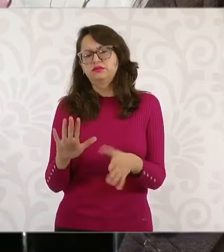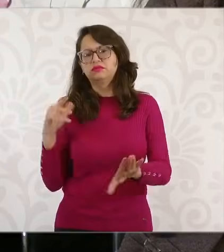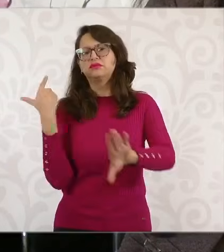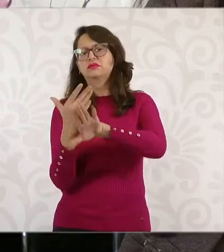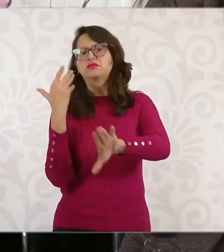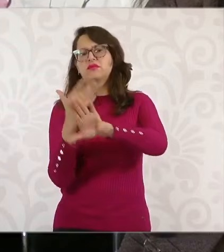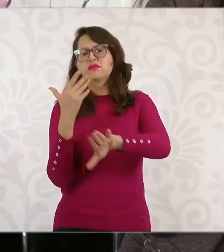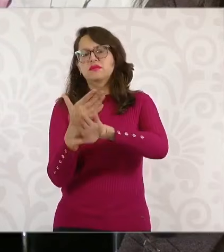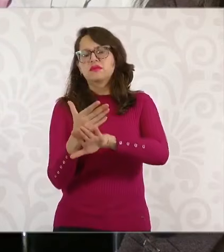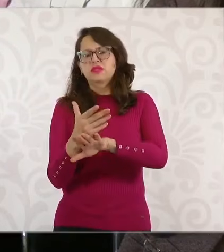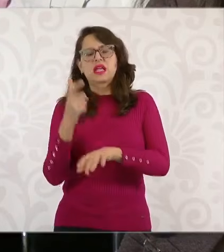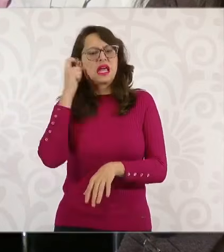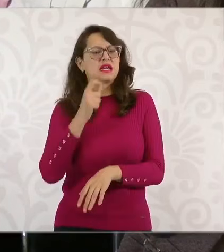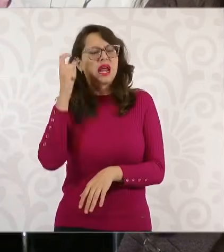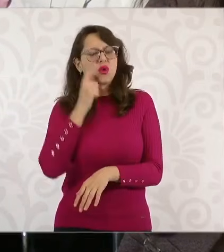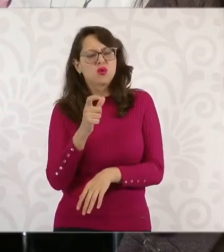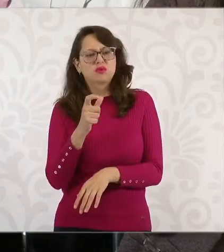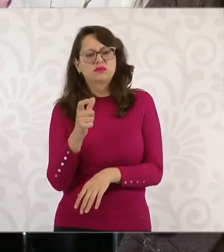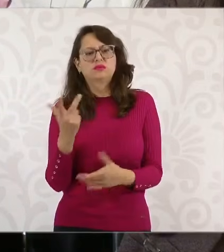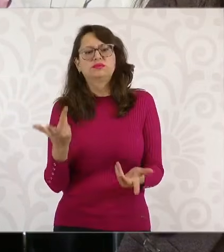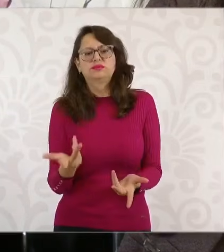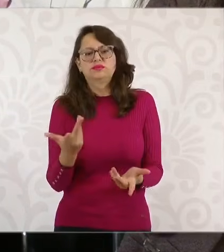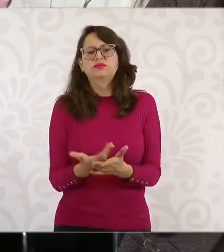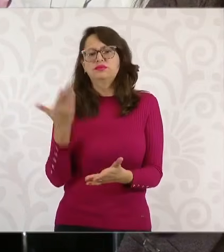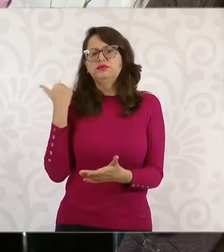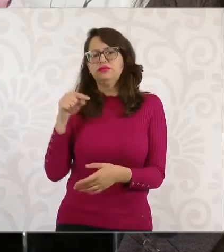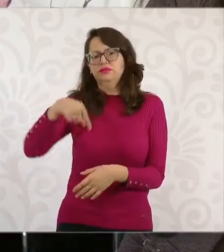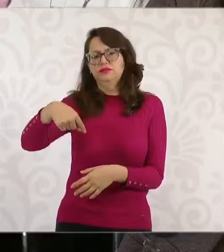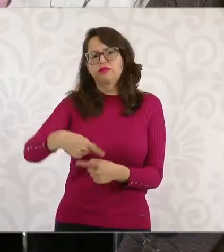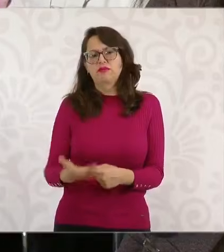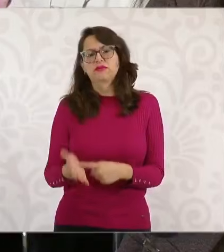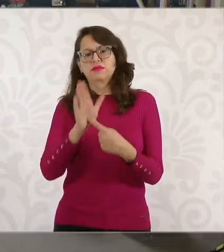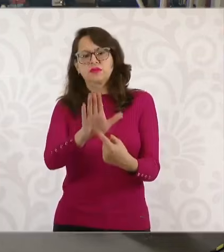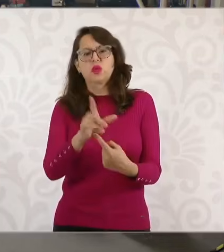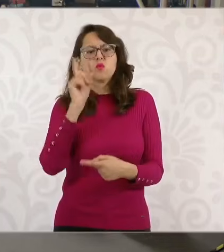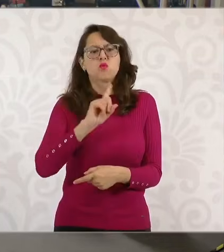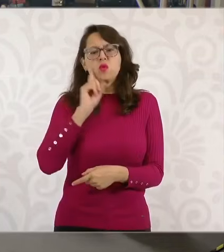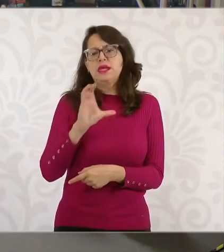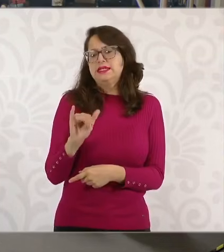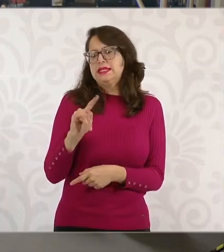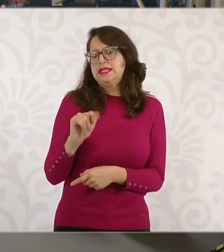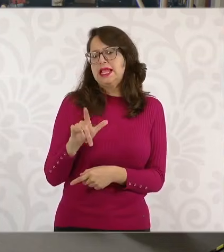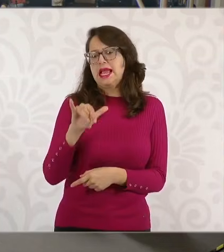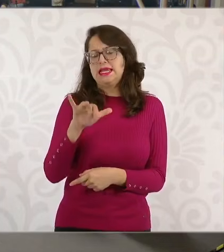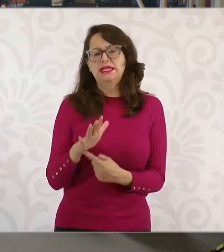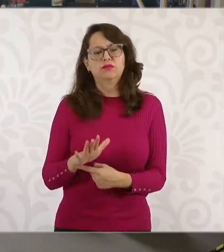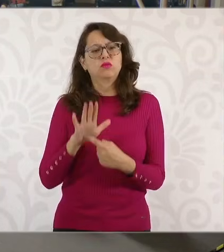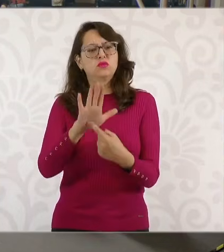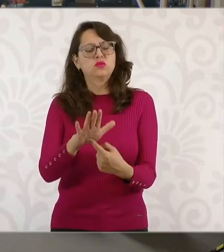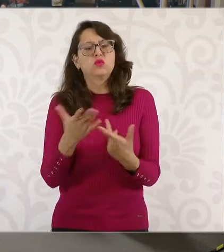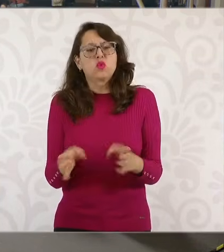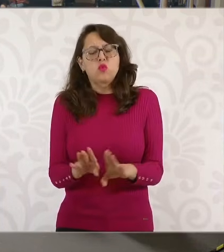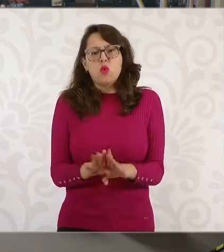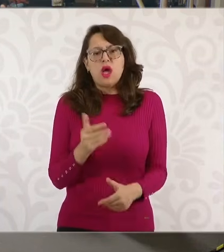caso al gobierno de Guerrero. Y hace algunas semanas aquí se presentó este caso, lo presentó la compañera Citlali Guerrero, preguntaba sobre